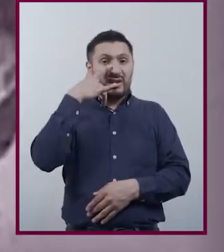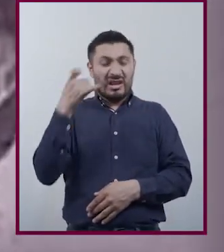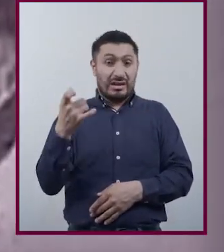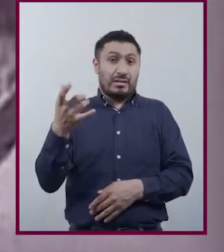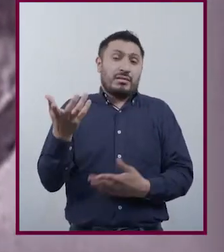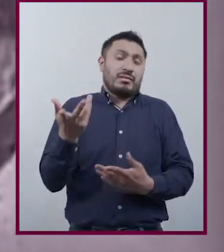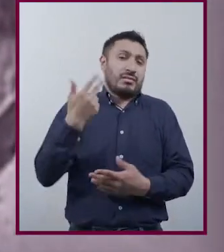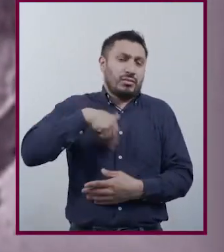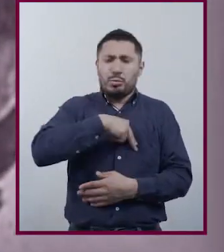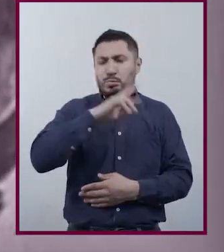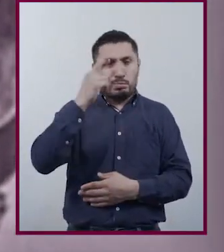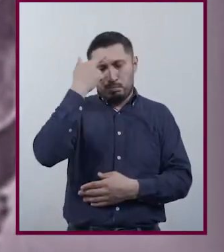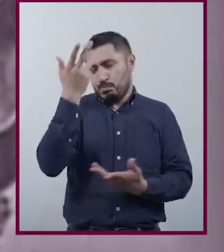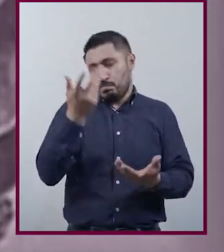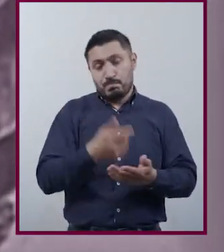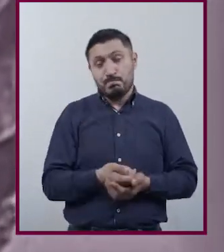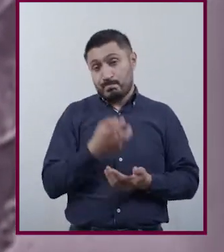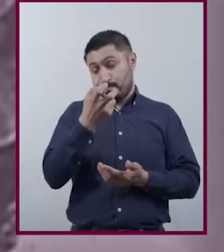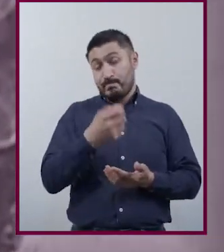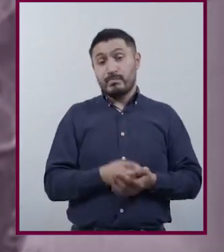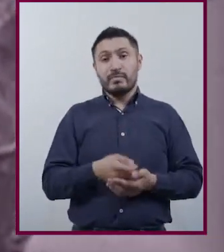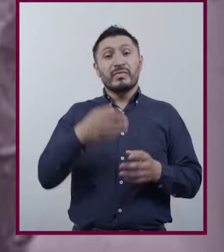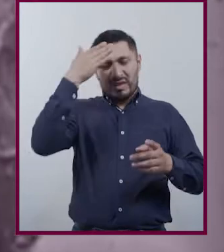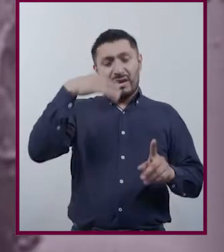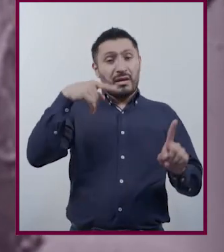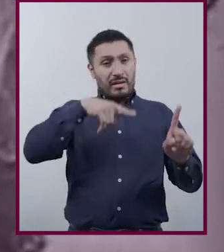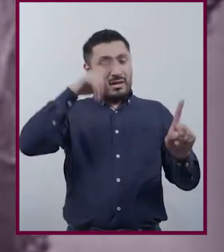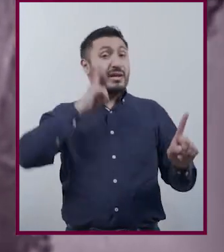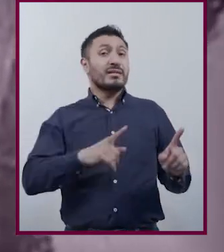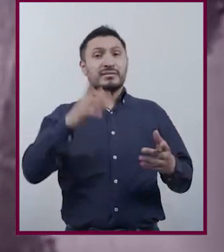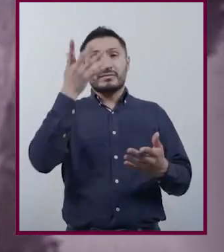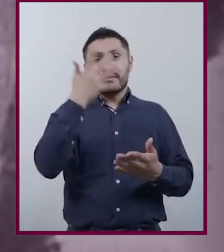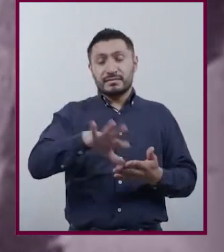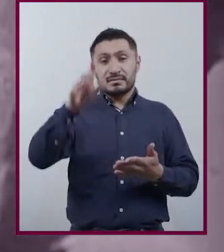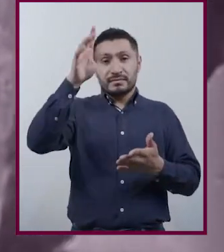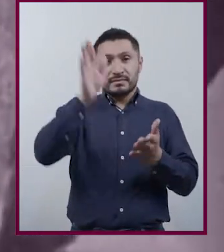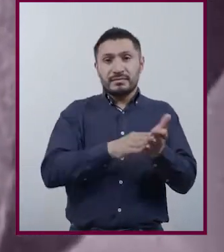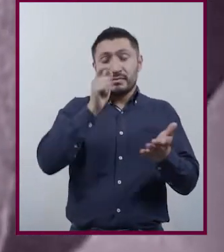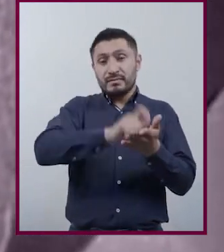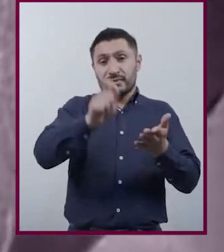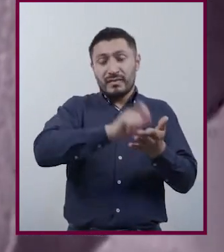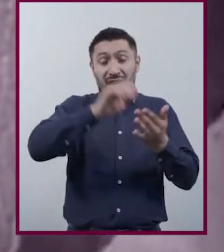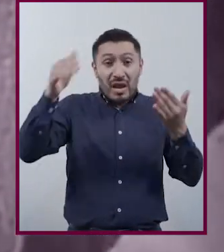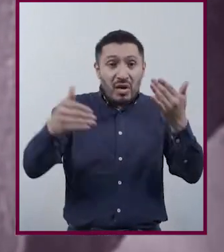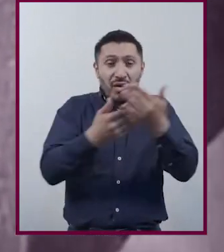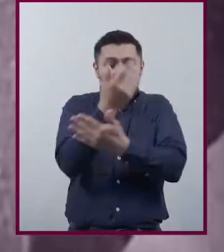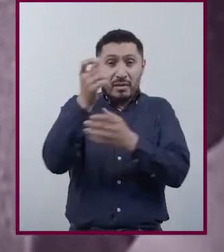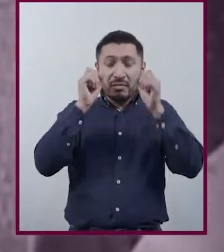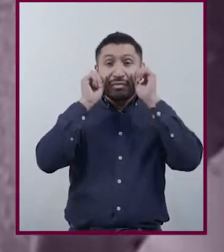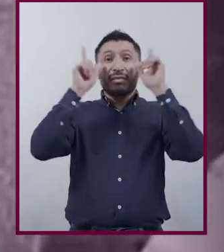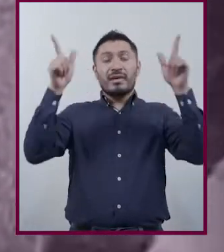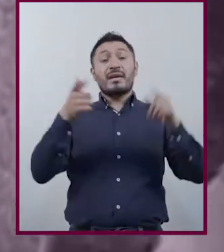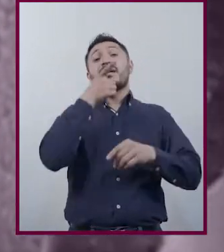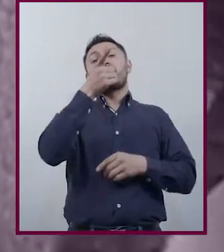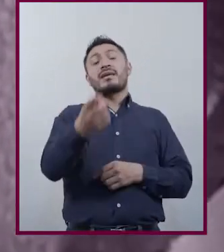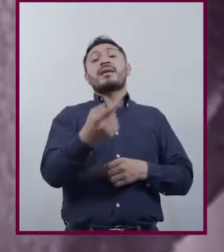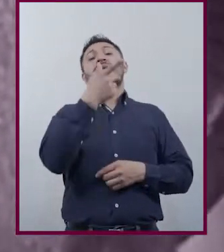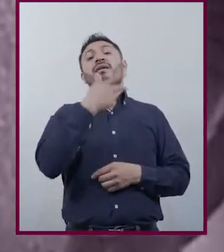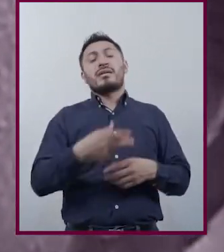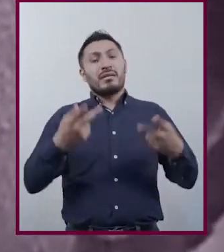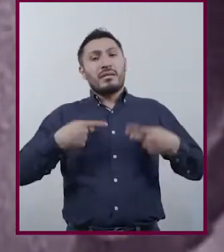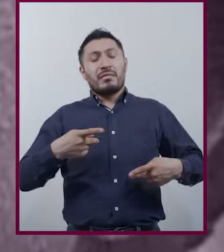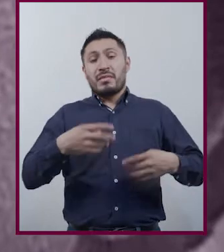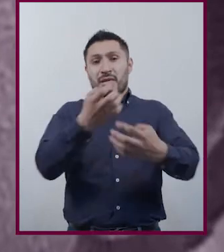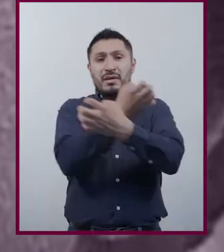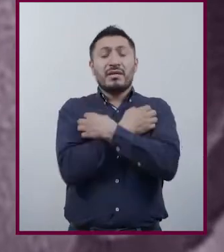lectores. Sabemos que Rosario Castellanos escribía 10 páginas diarias en la madrugada al levantarse y decía que un escritor sin